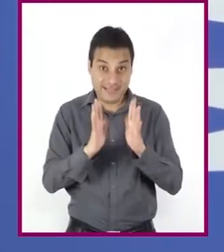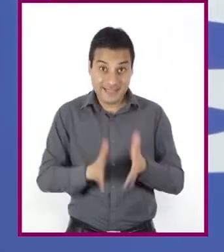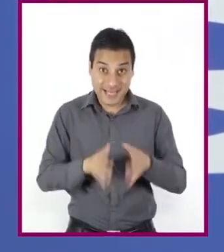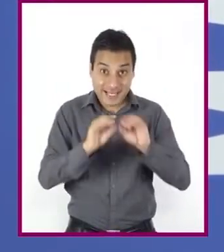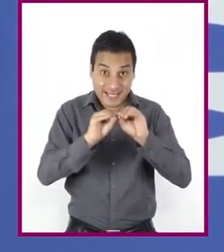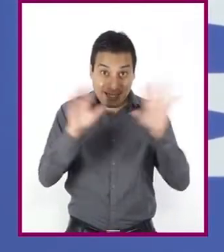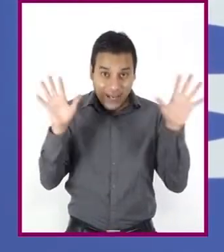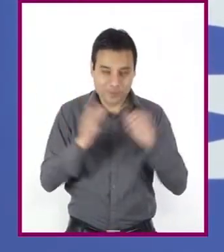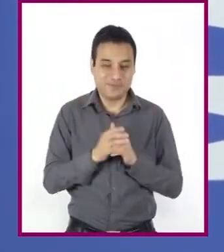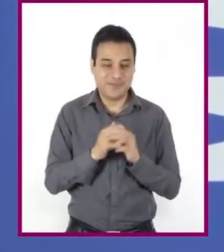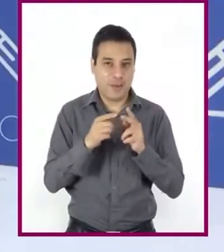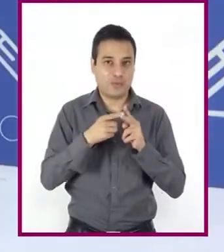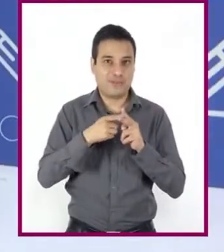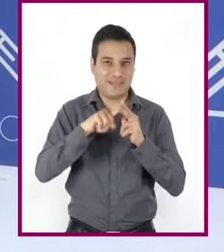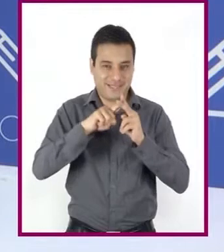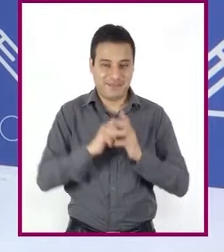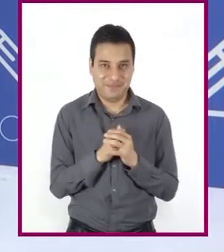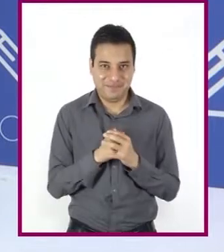materia.